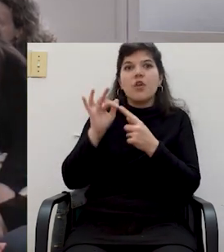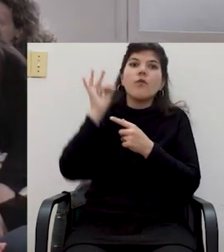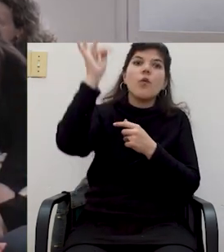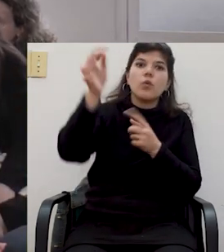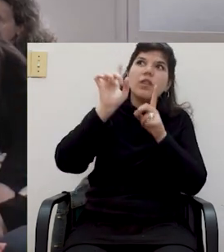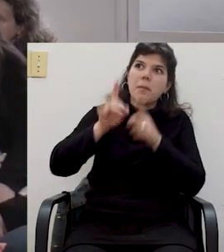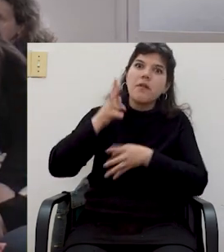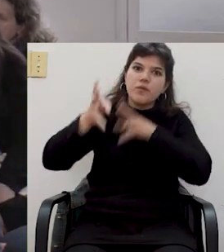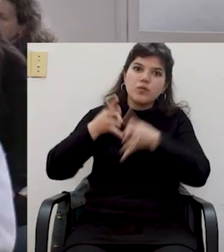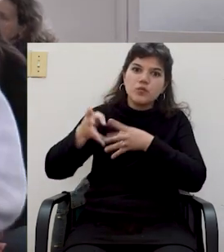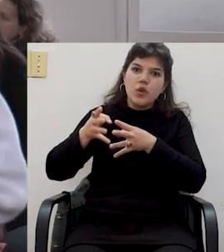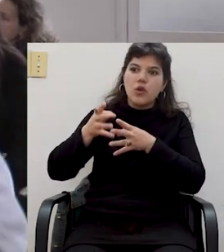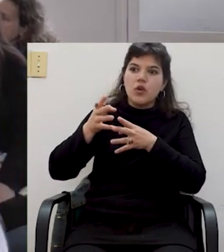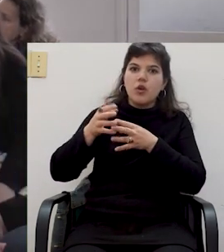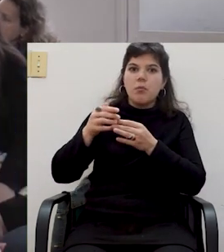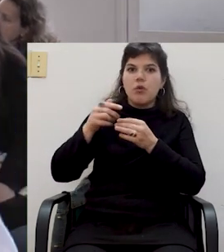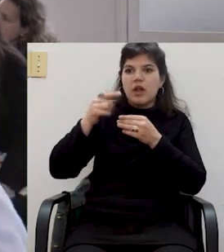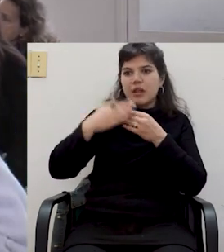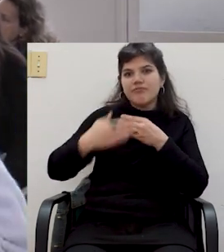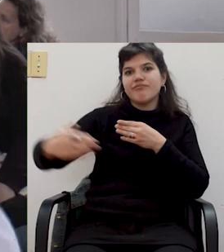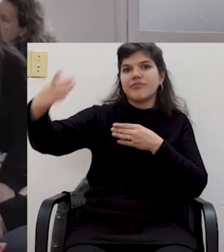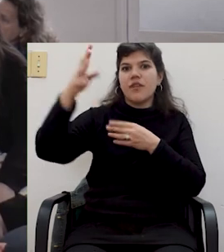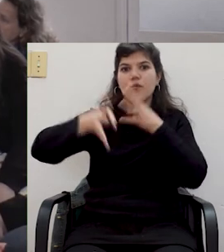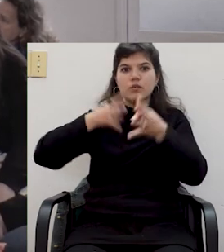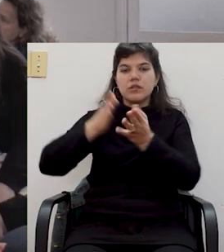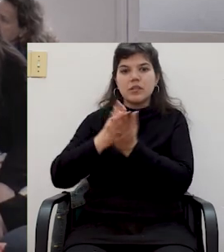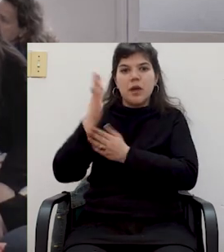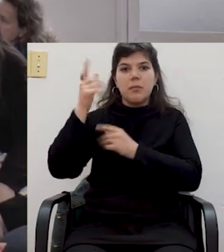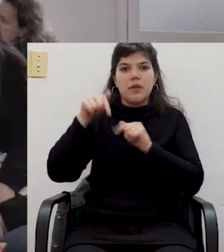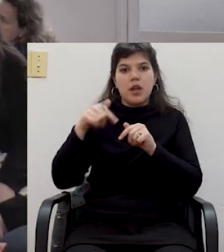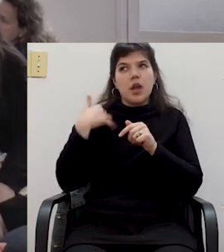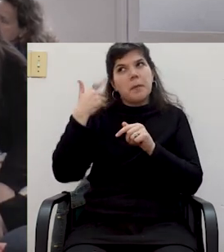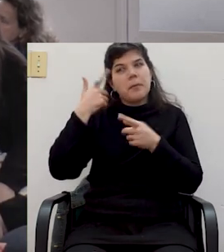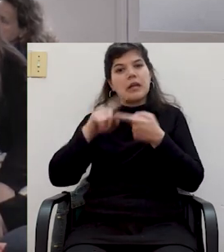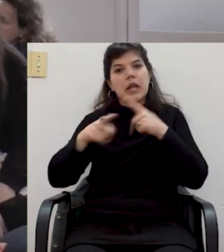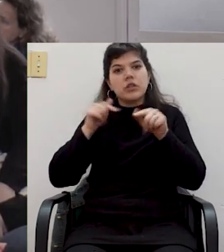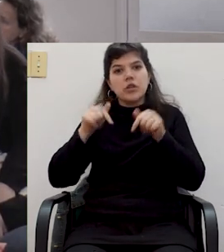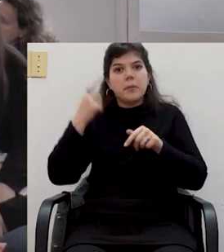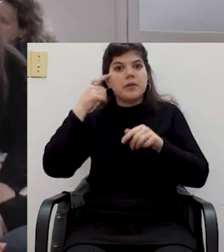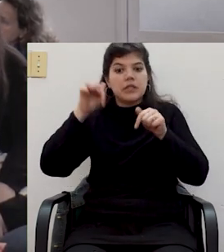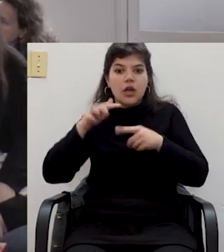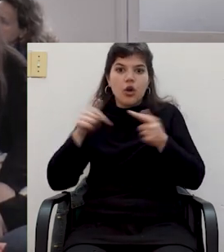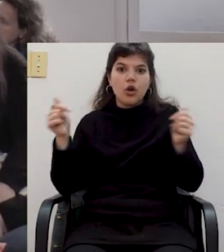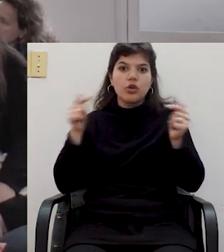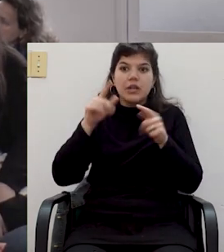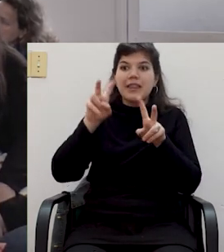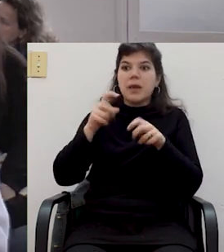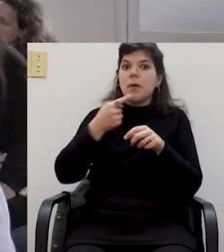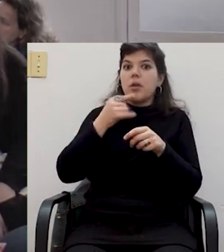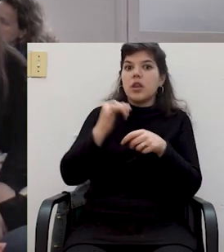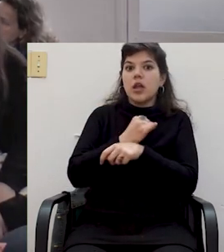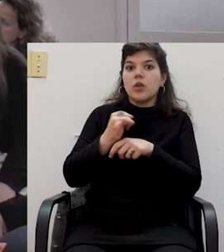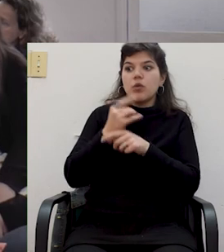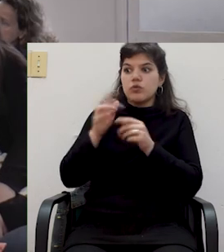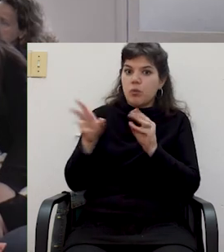plazo también? Creo que ahí hay una necesidad de pensar esto en relación a esta temporalidad de construcción de política institucional que va